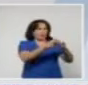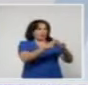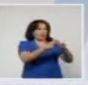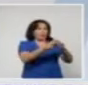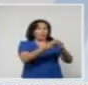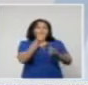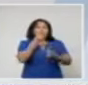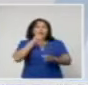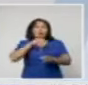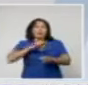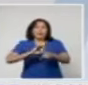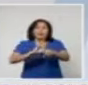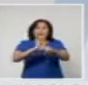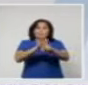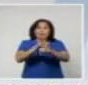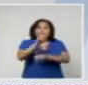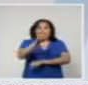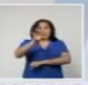sospechosos 291,